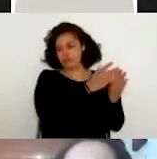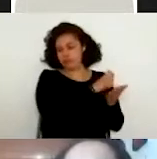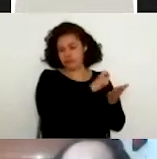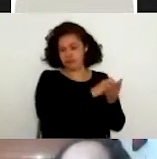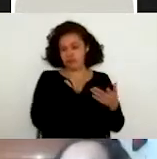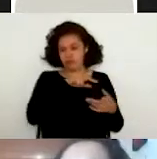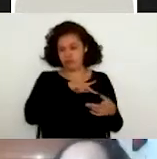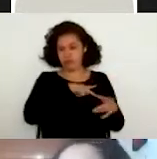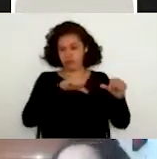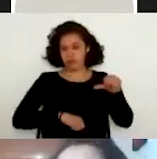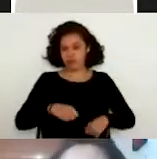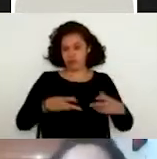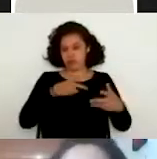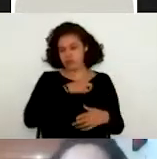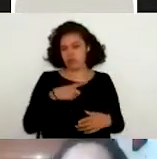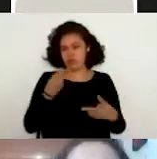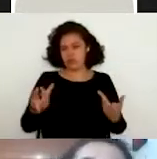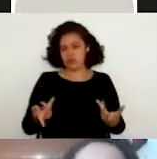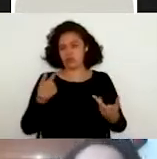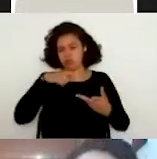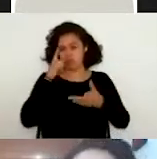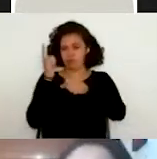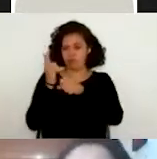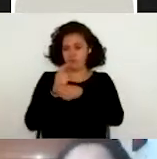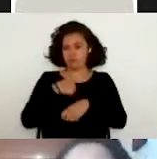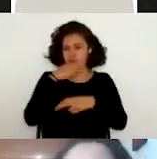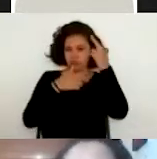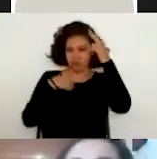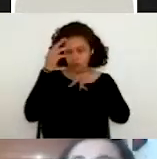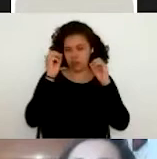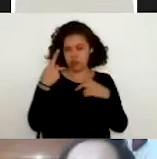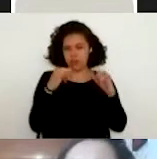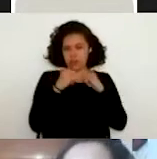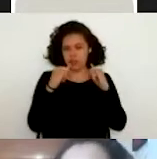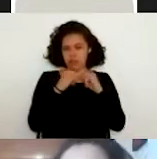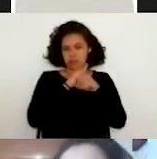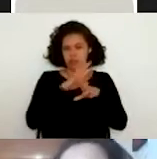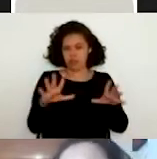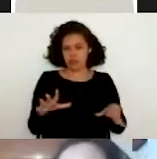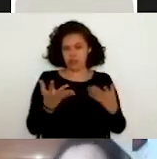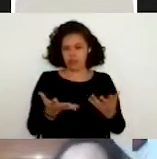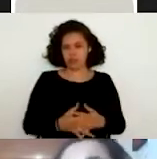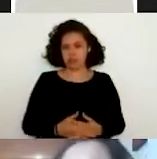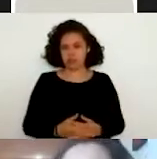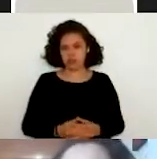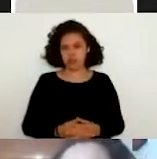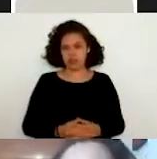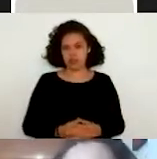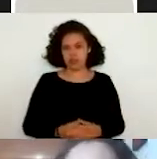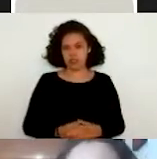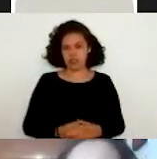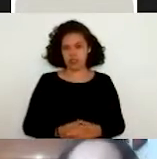hacer, o porque el diagnóstico que consulté o los datos que tiene la institución me están diciendo que es